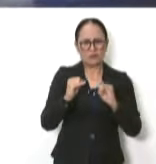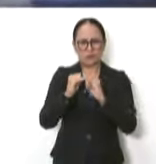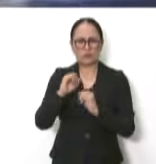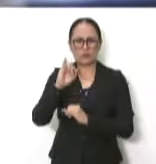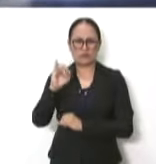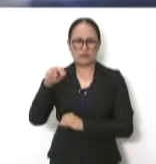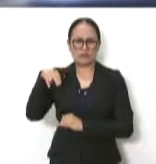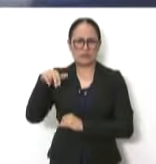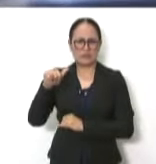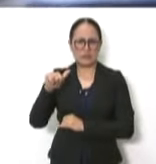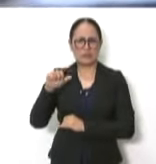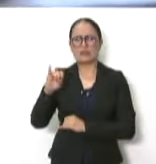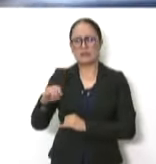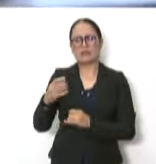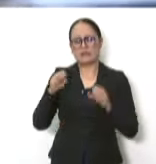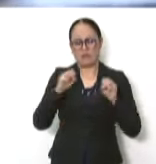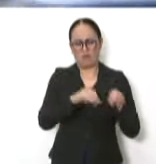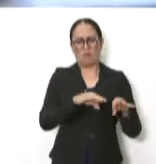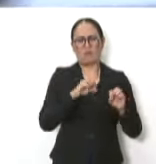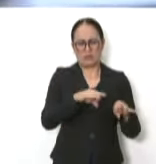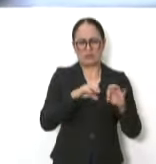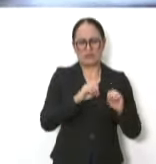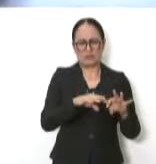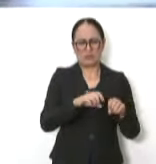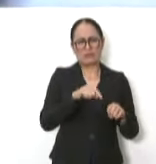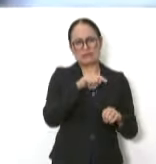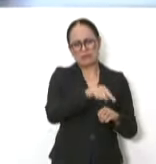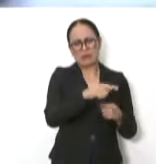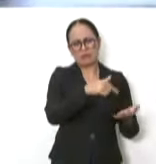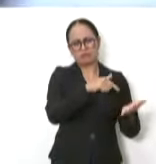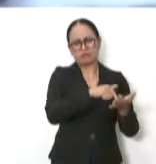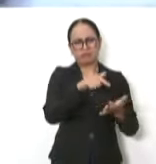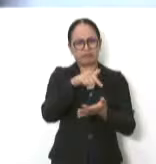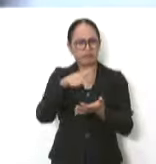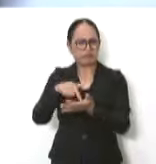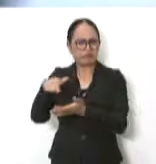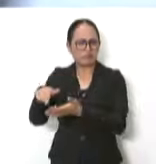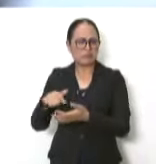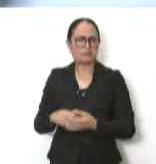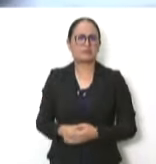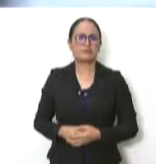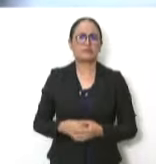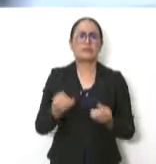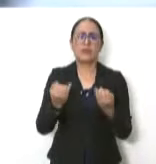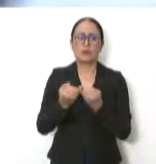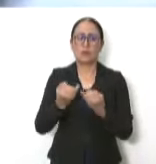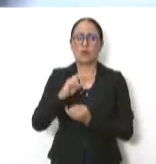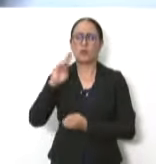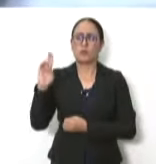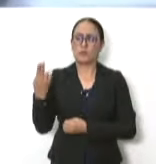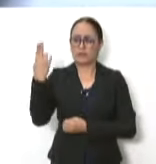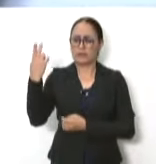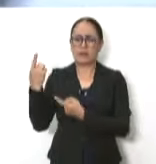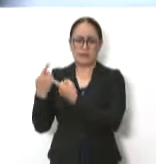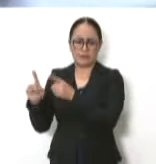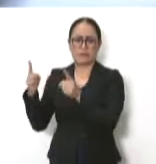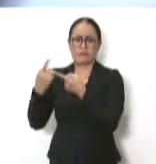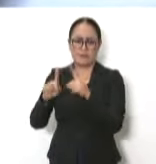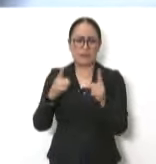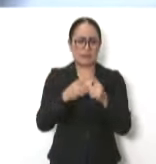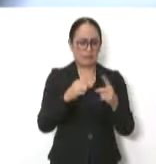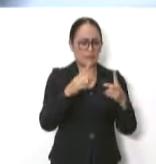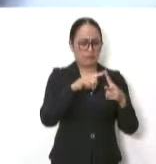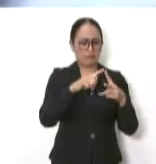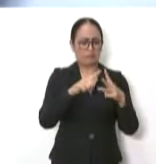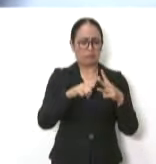información, las oficinas, incluido obviamente iniciado por el Archivo General de la Nación, y las universidades han sido, digamos, estas